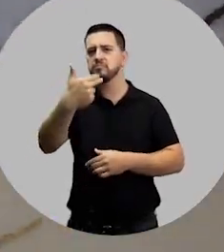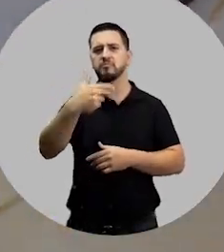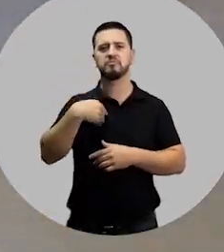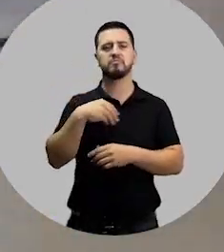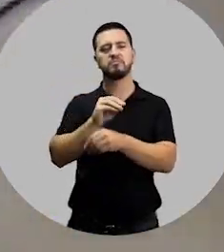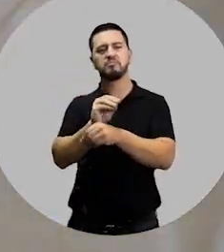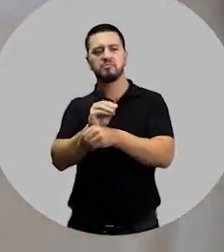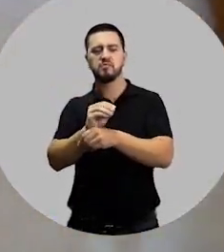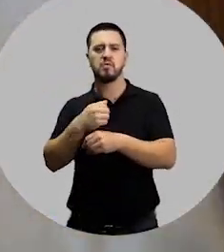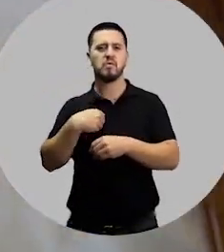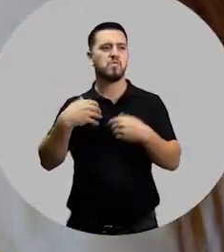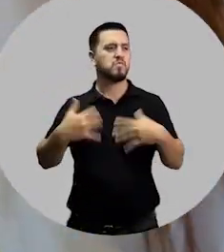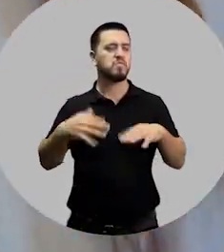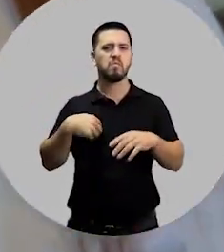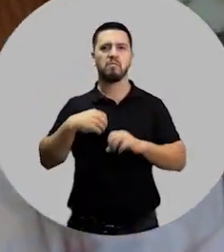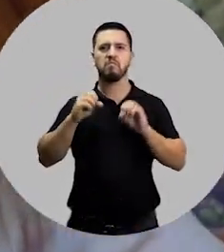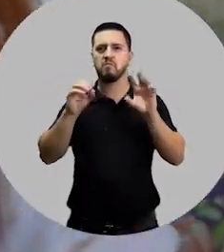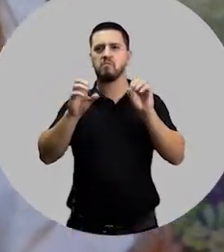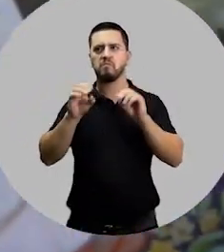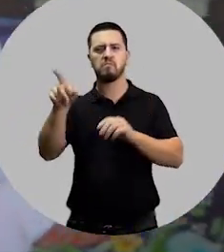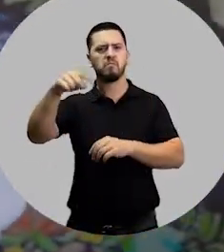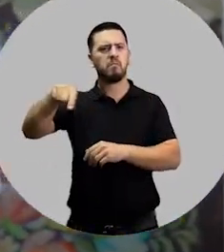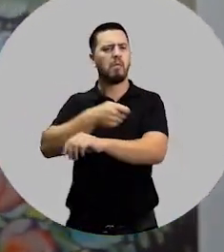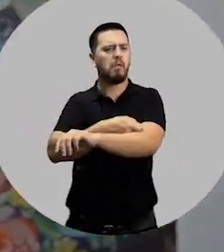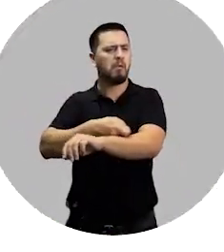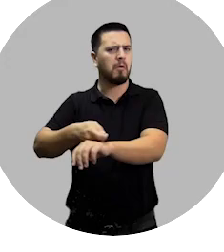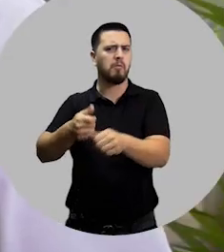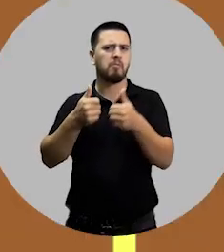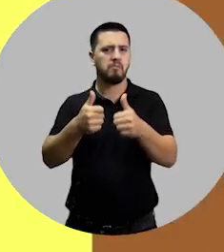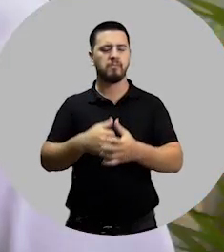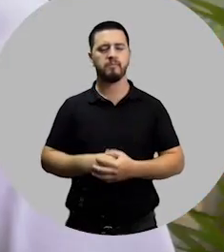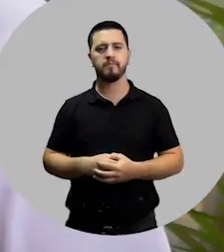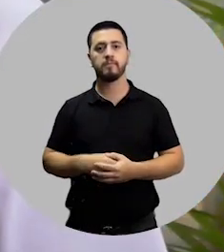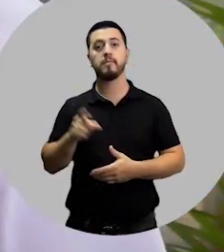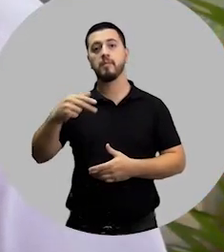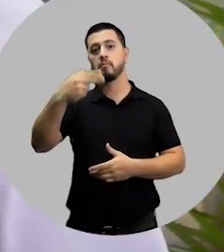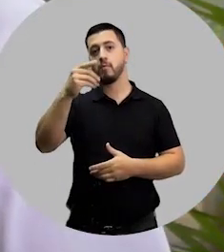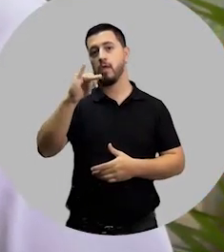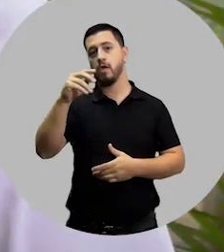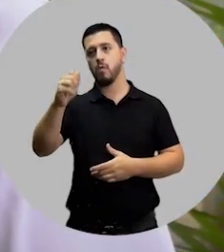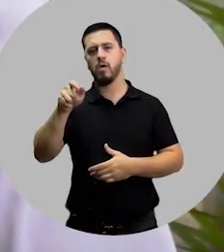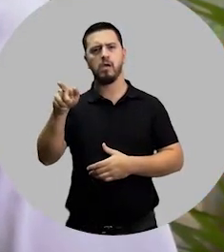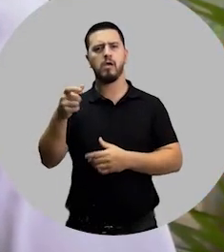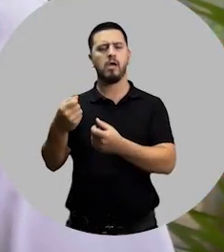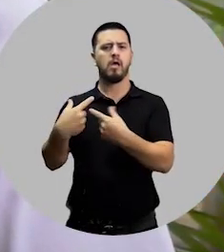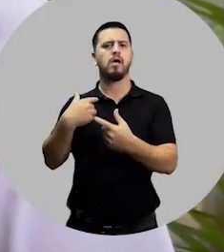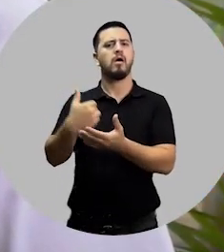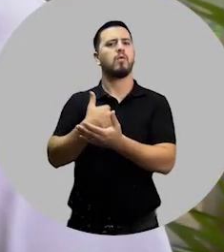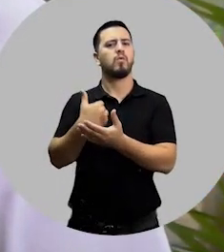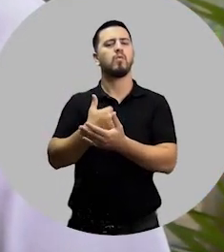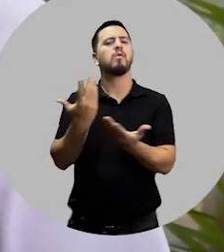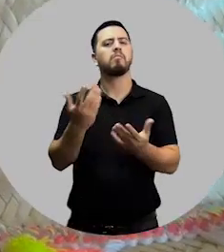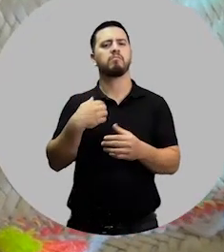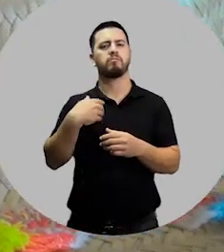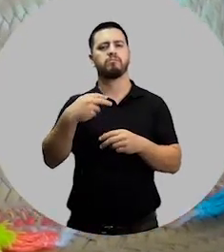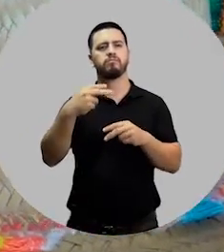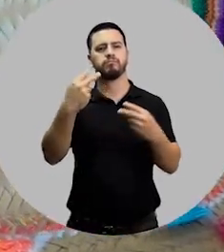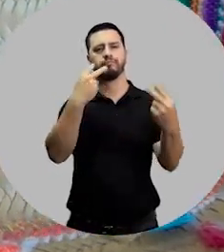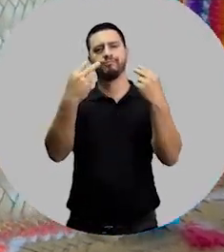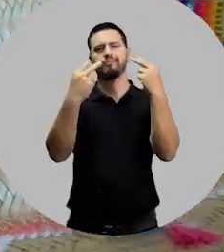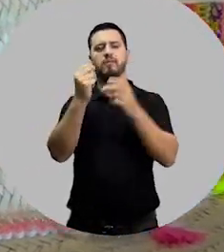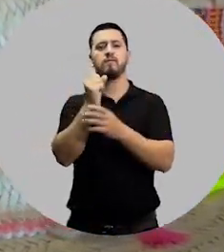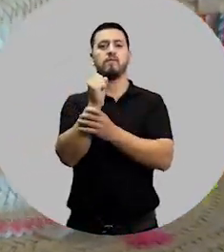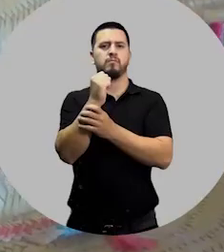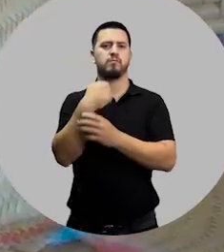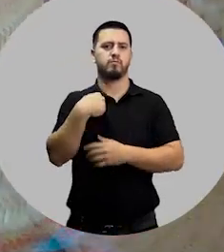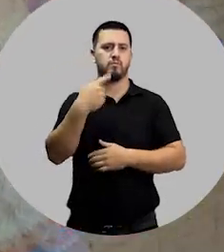salió todo bien, me encantó, me trataron súper bien. El programa Aikuaa me aportó muchísima visualización, tuve